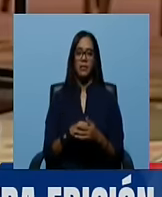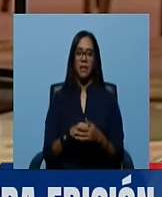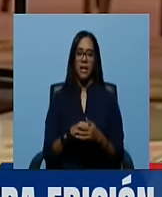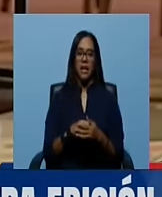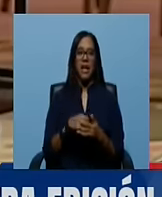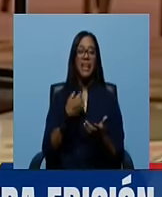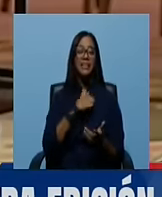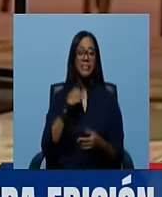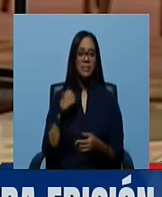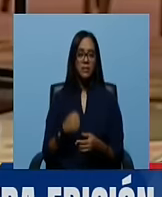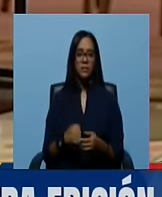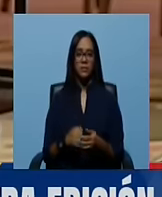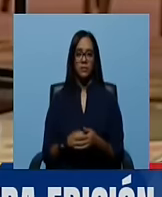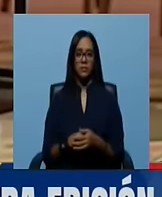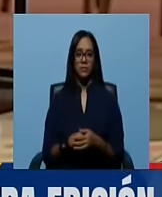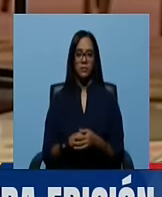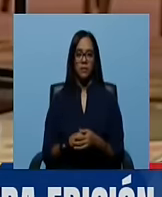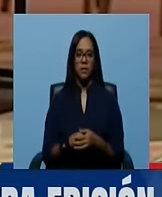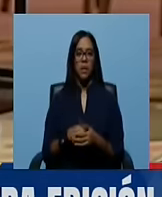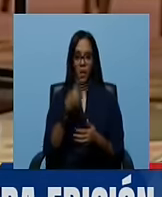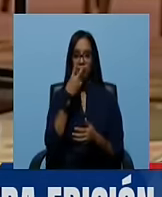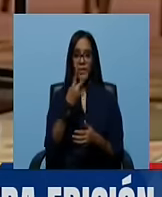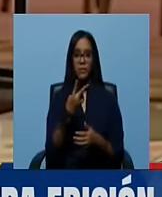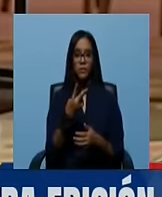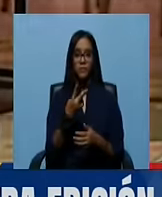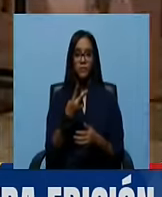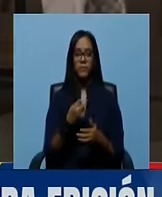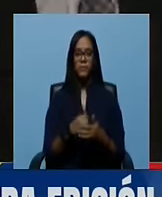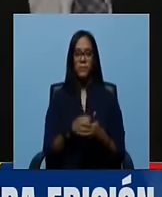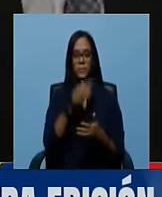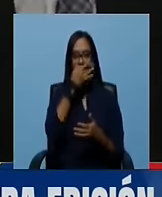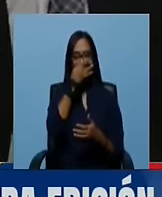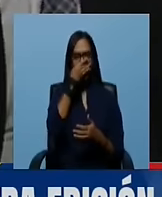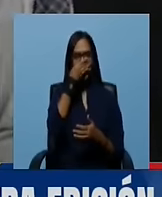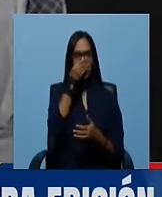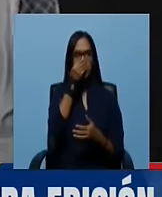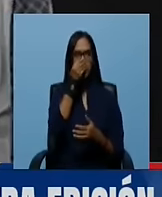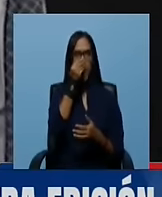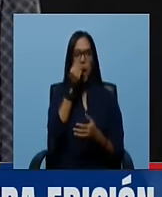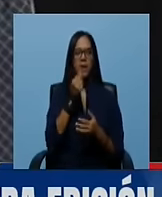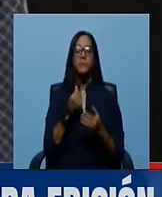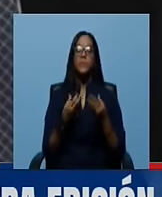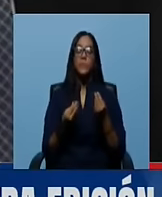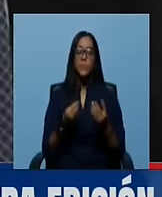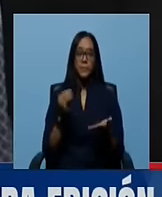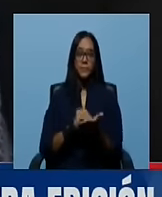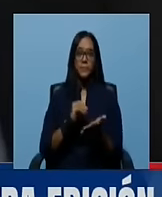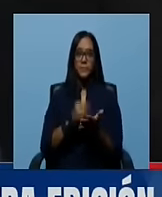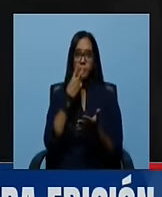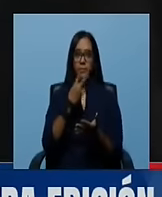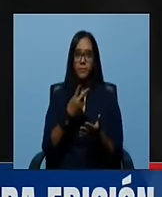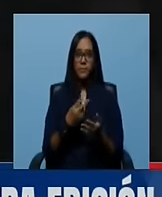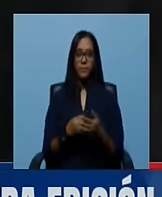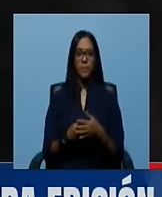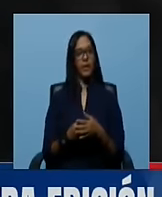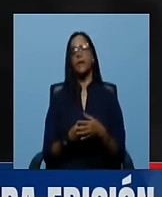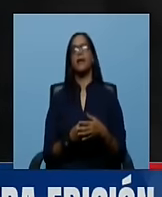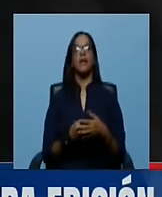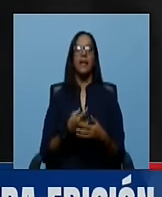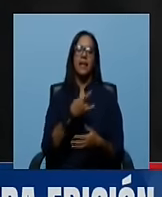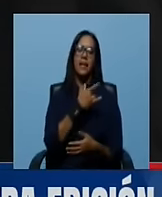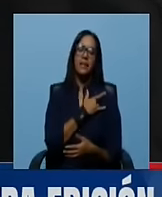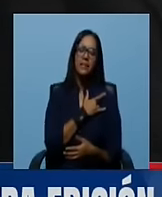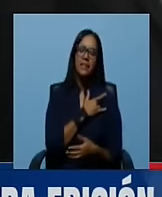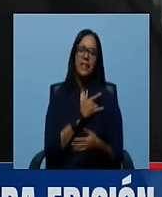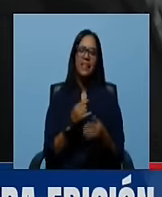Shanghái. Lo he visto, muchas veces lo he visto, la simpatía natural de la